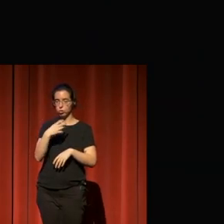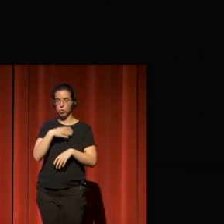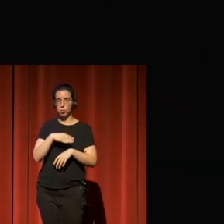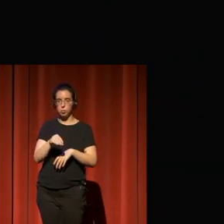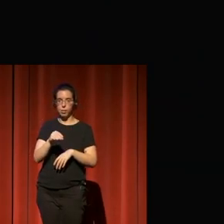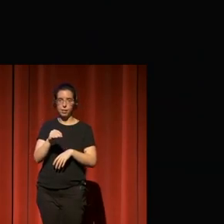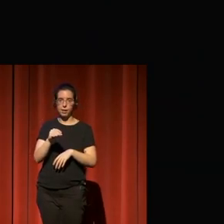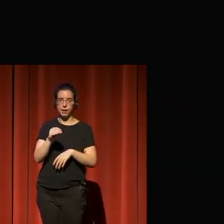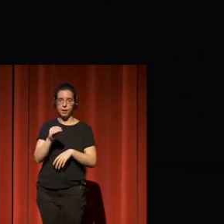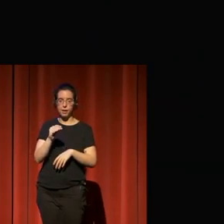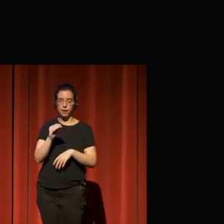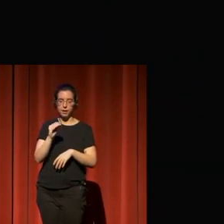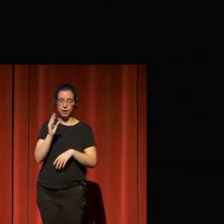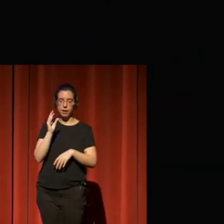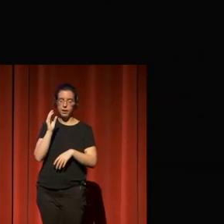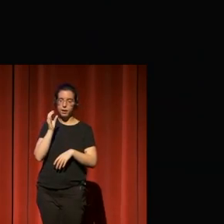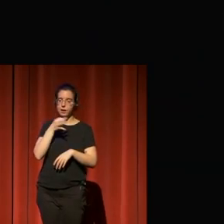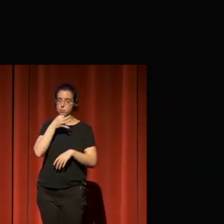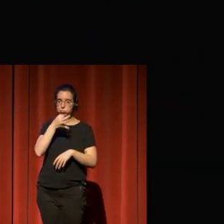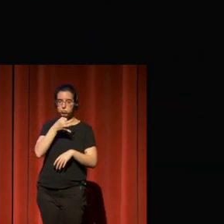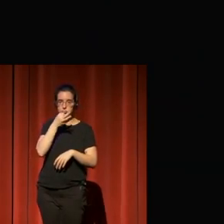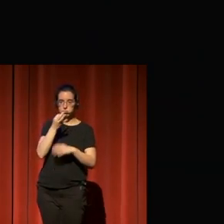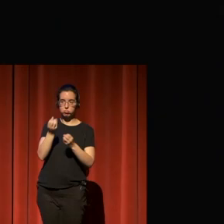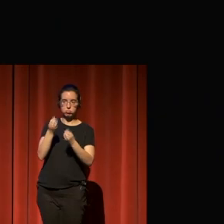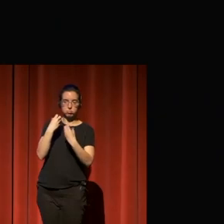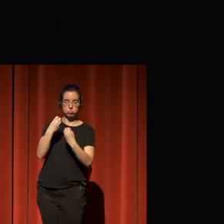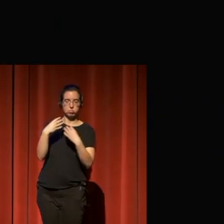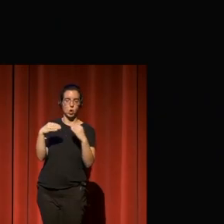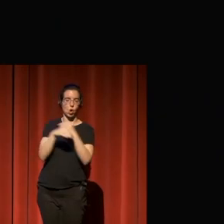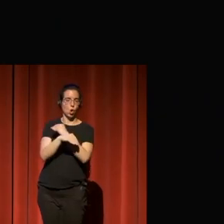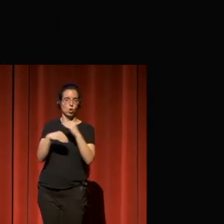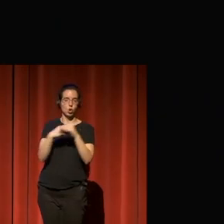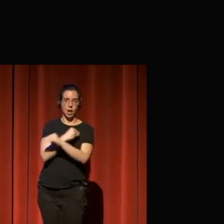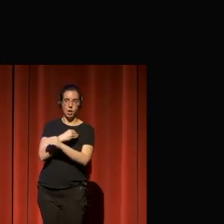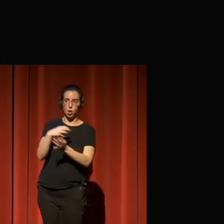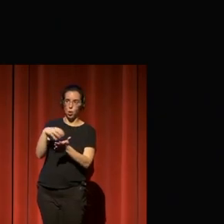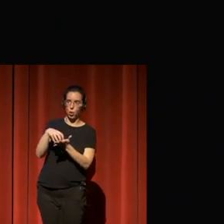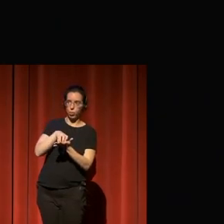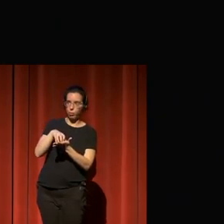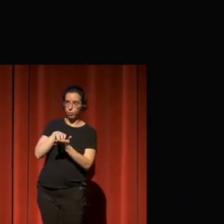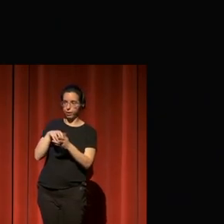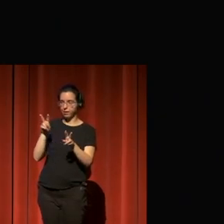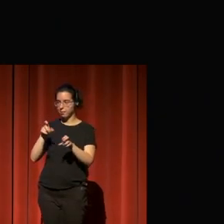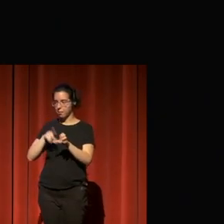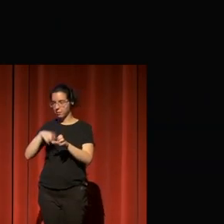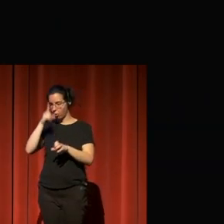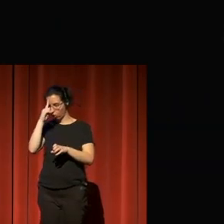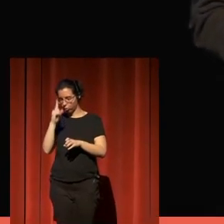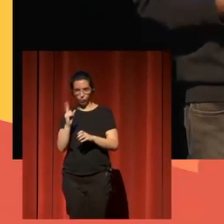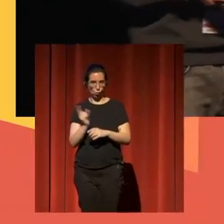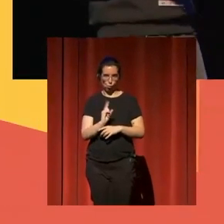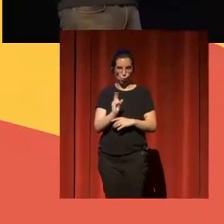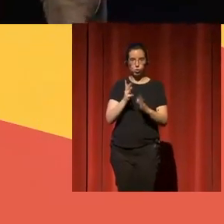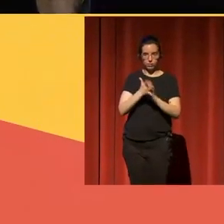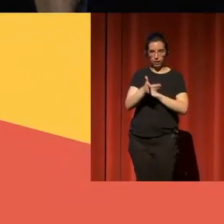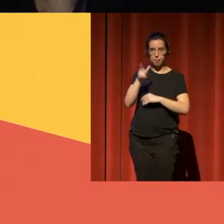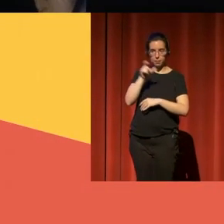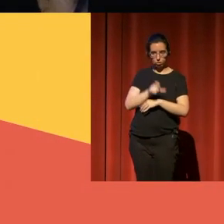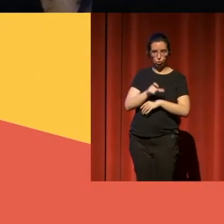discursos contrarios a O al menos eh de duda alrededor de la participación ciudadana